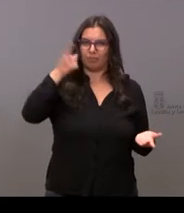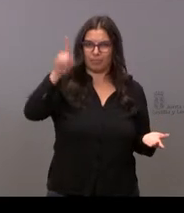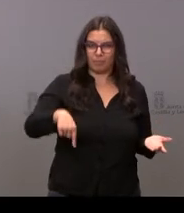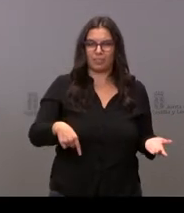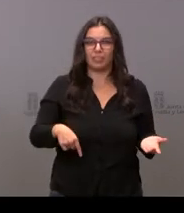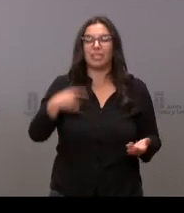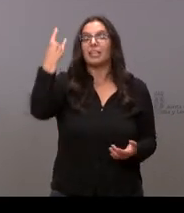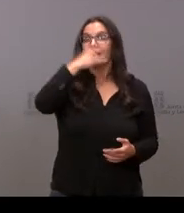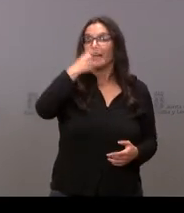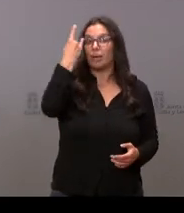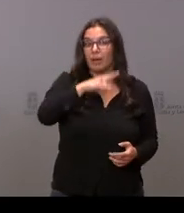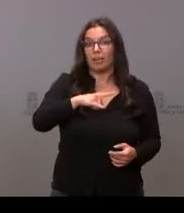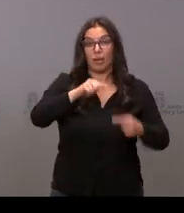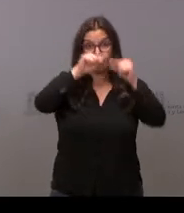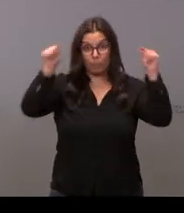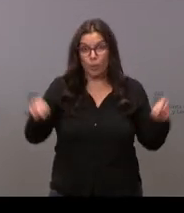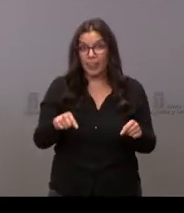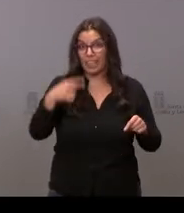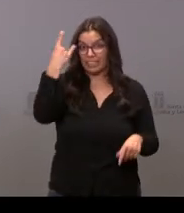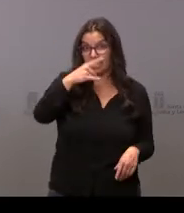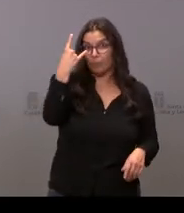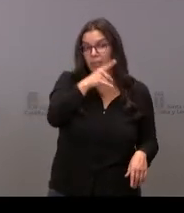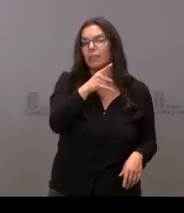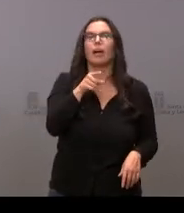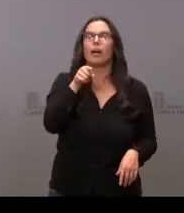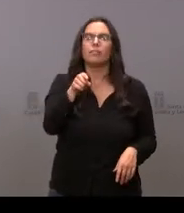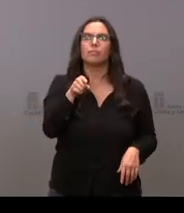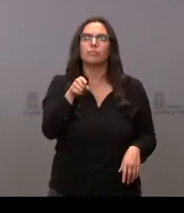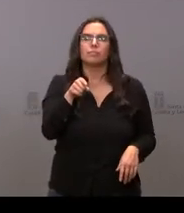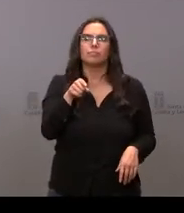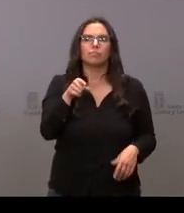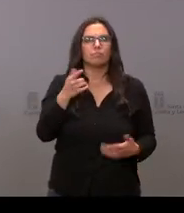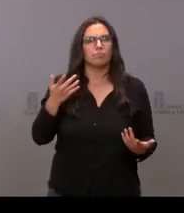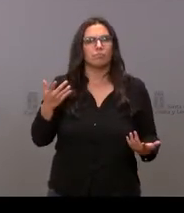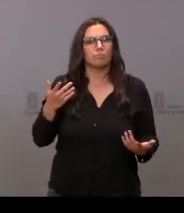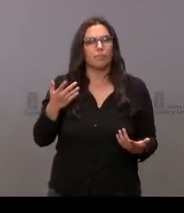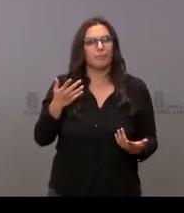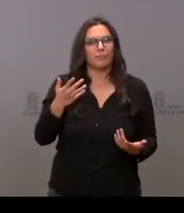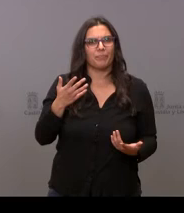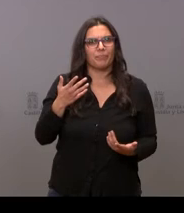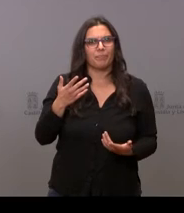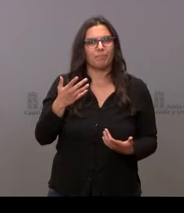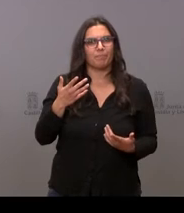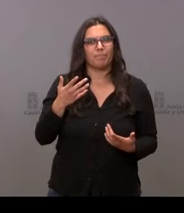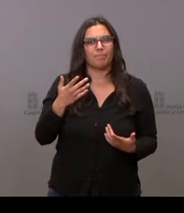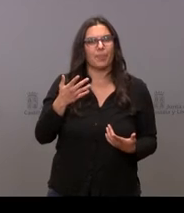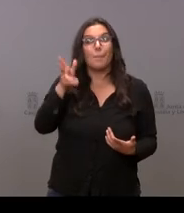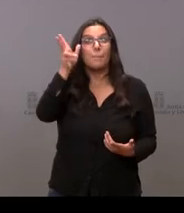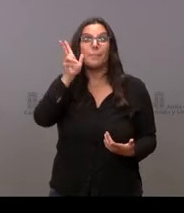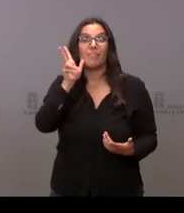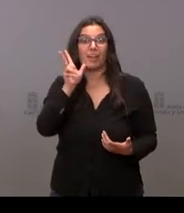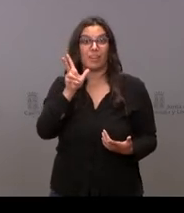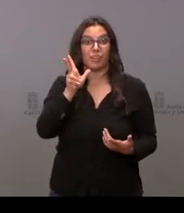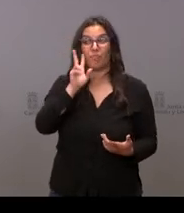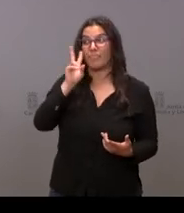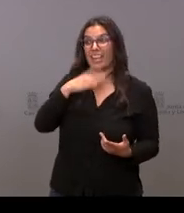el conjunto de la provincia de salamanca cuenta con privilegio en esta españa que